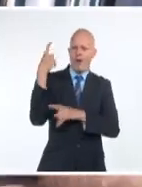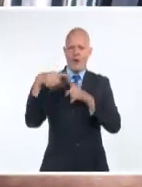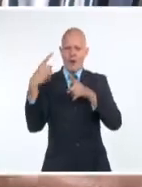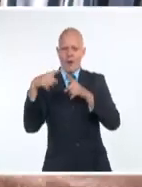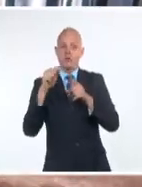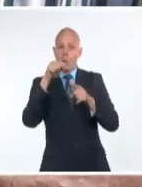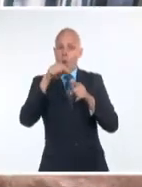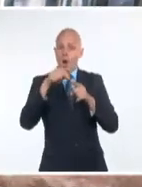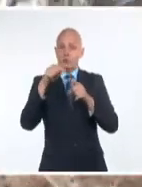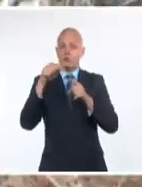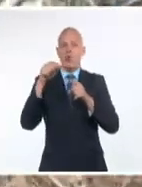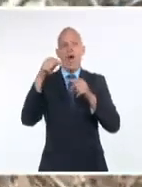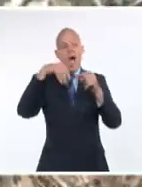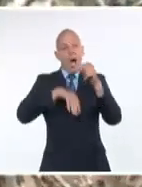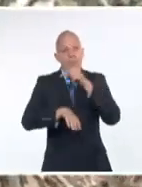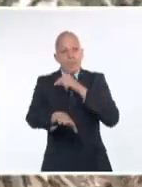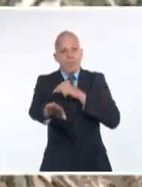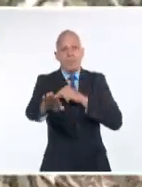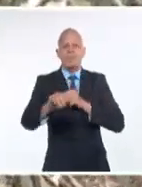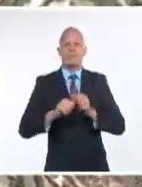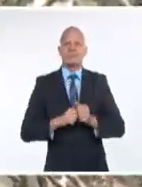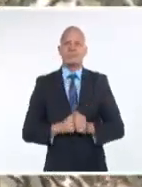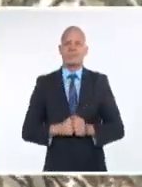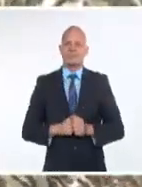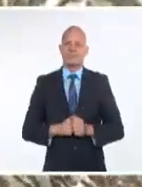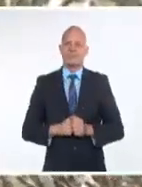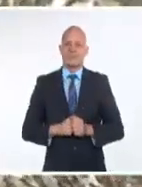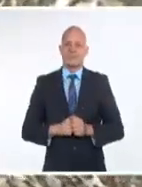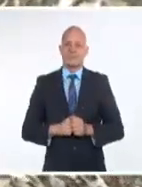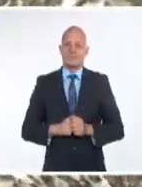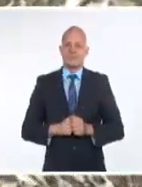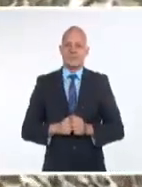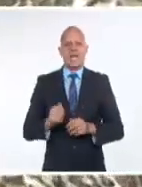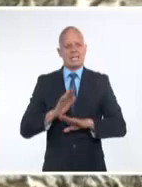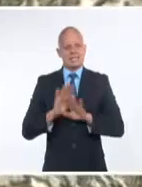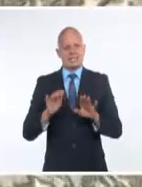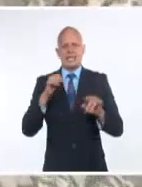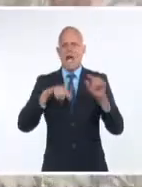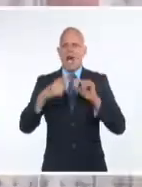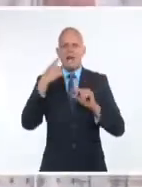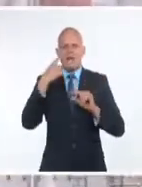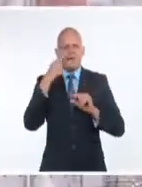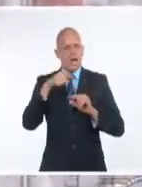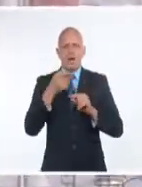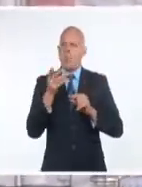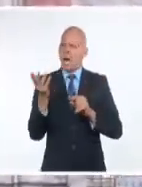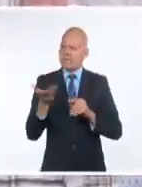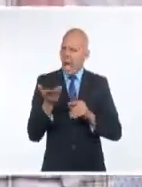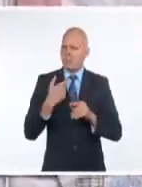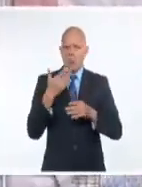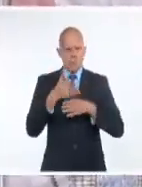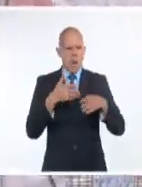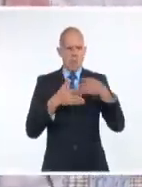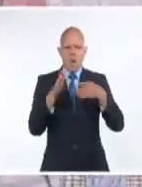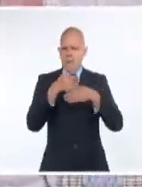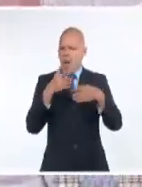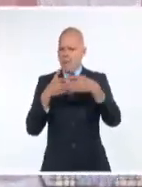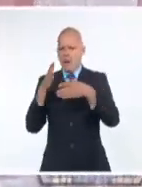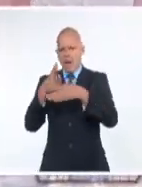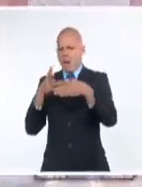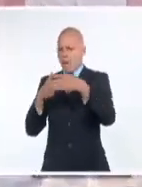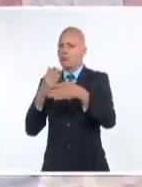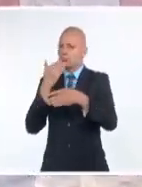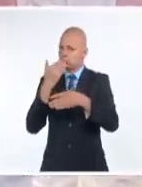de evolución, ¿no?, de la tecnología. Y de fácil construcción, de rápida construcción, y van a estar compuestos por un